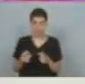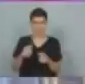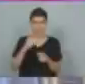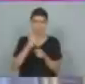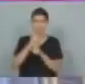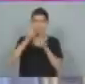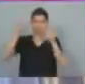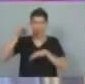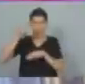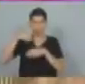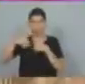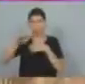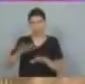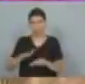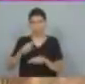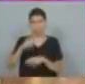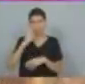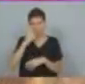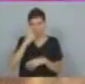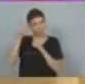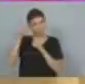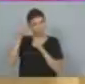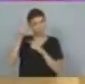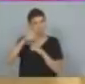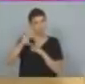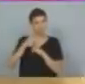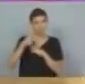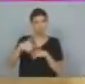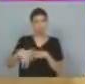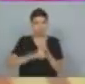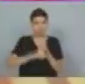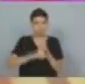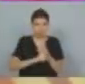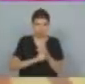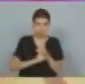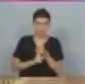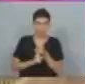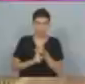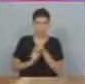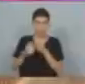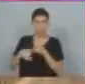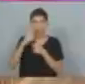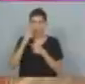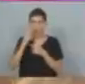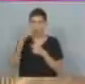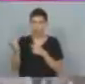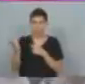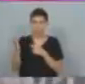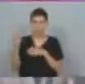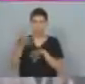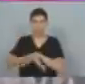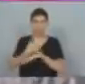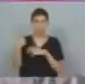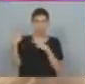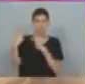llovió paró. Imaginemos que usted, Melanie, hermosa, está a punto de casarse. Pero el caballero entró y le dijo,